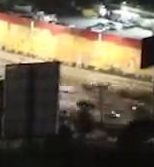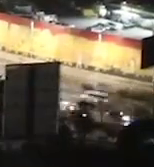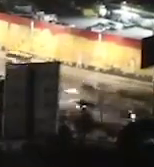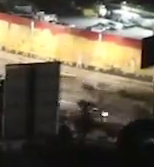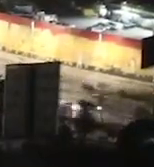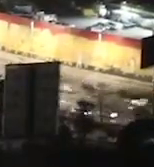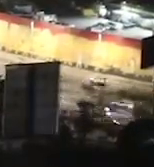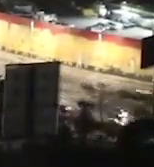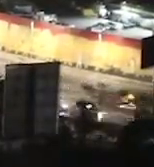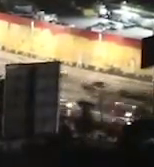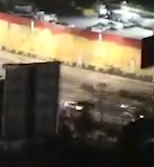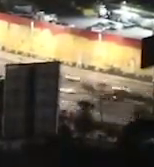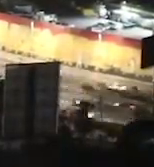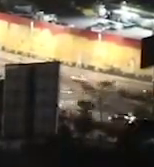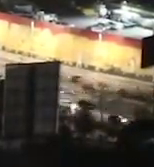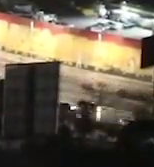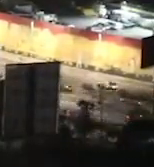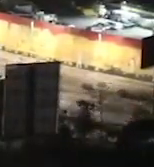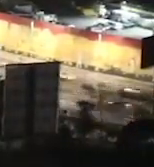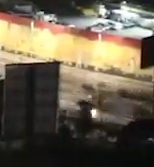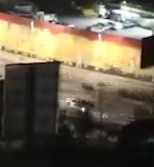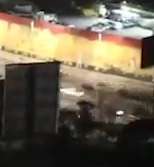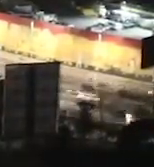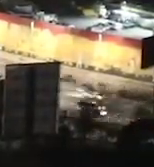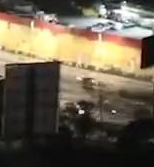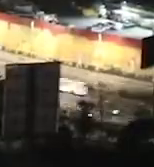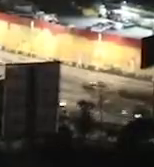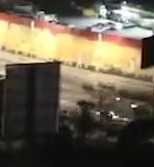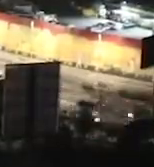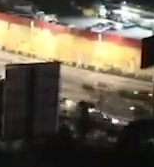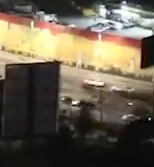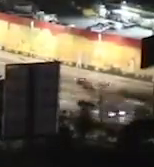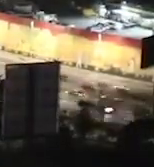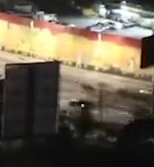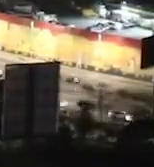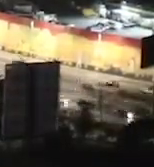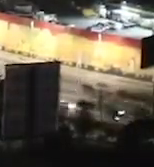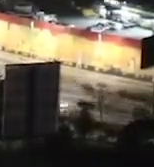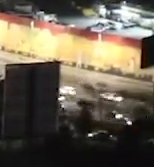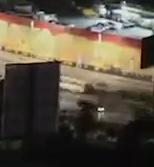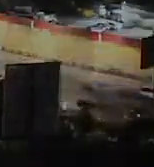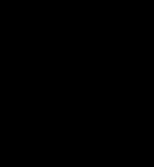Laiguana.tv. 10 años de verdad.